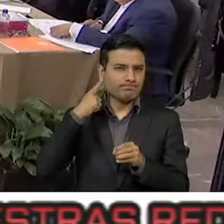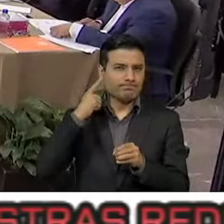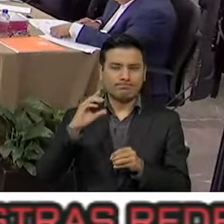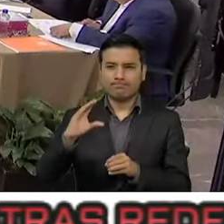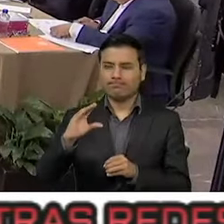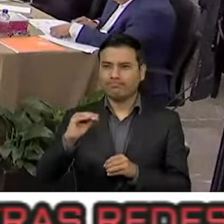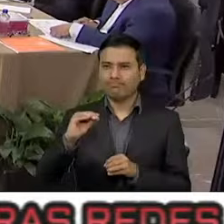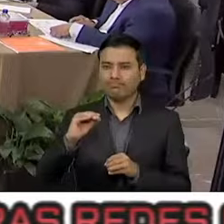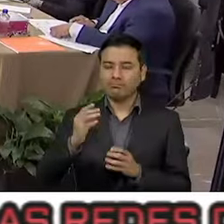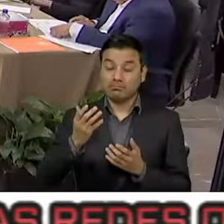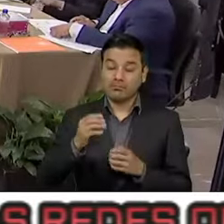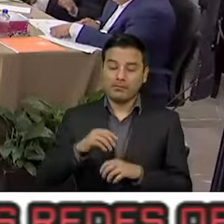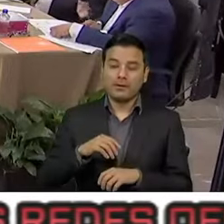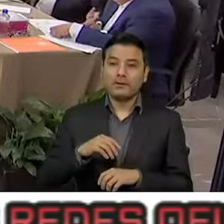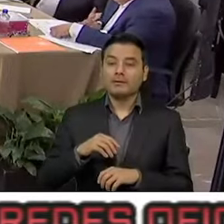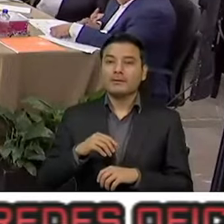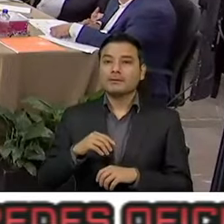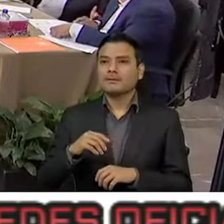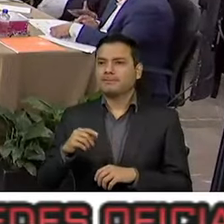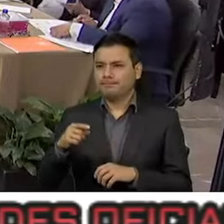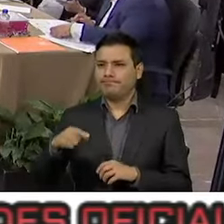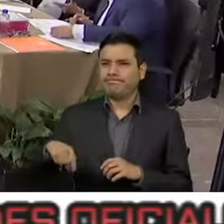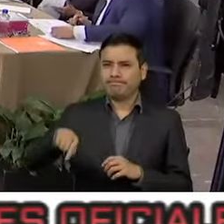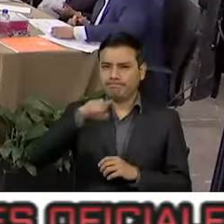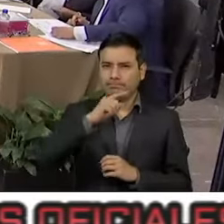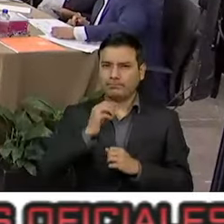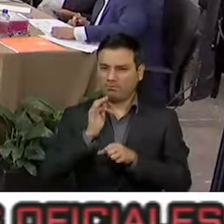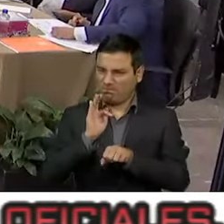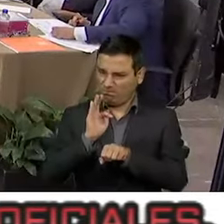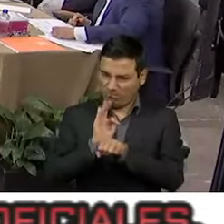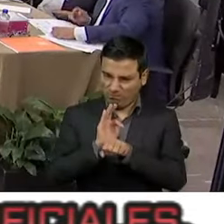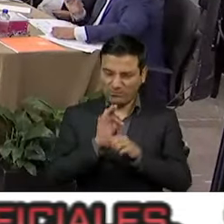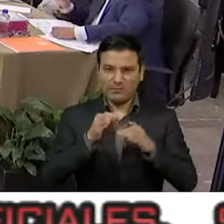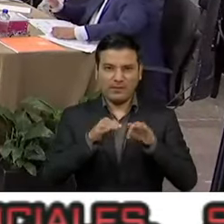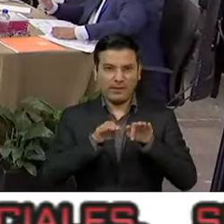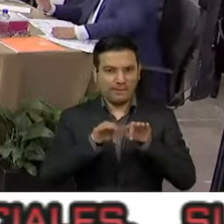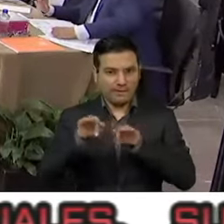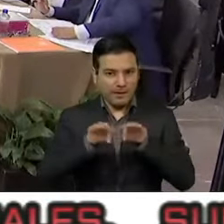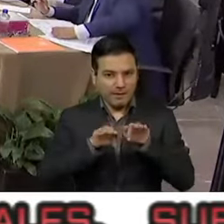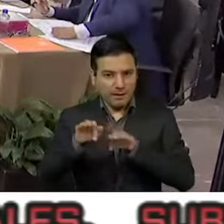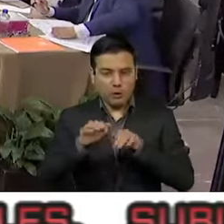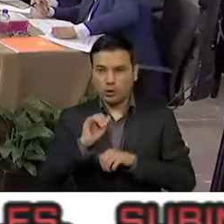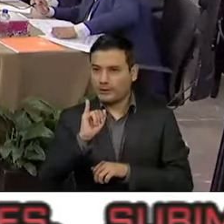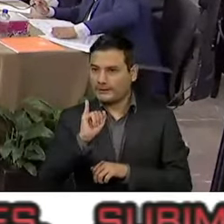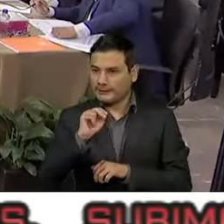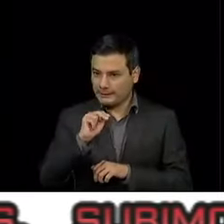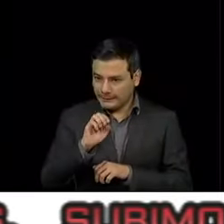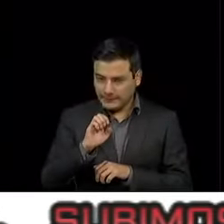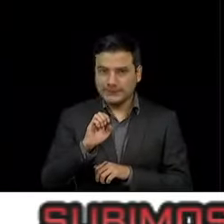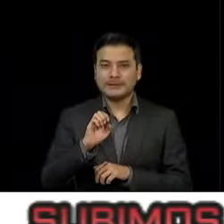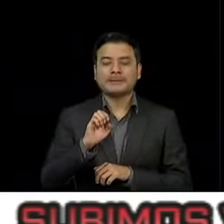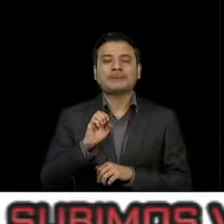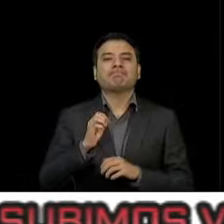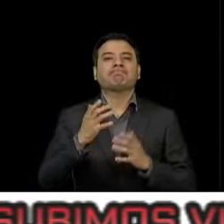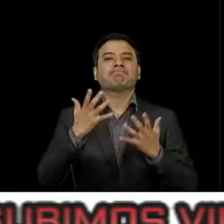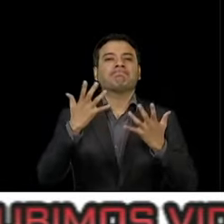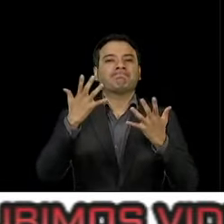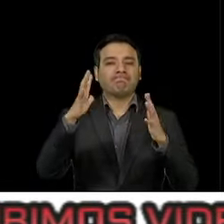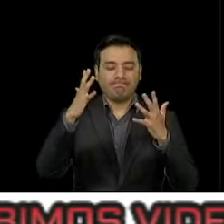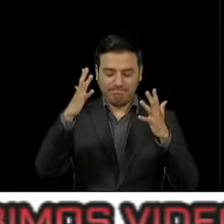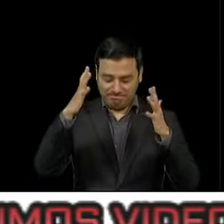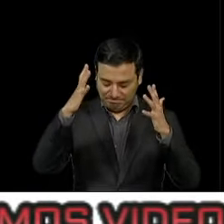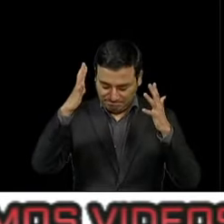Fueron a fortalecer el trabajo del Instituto Nacional Electoral y hay que celebrar